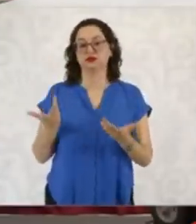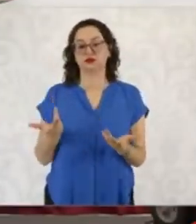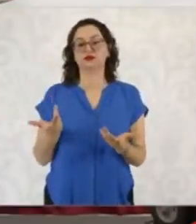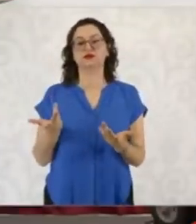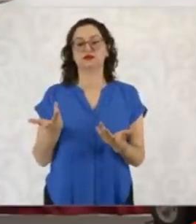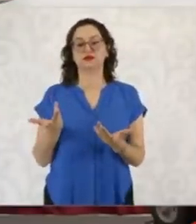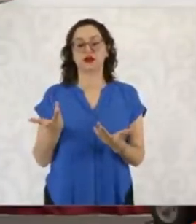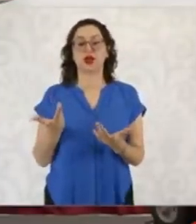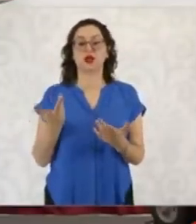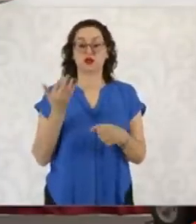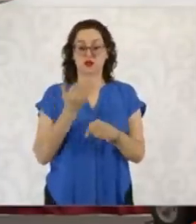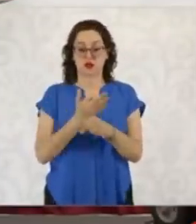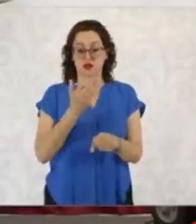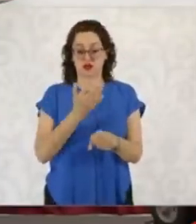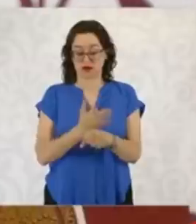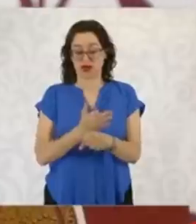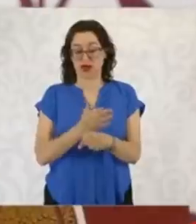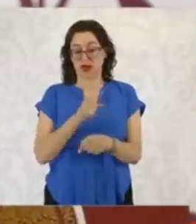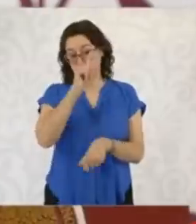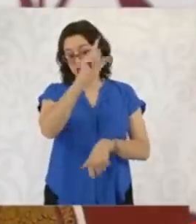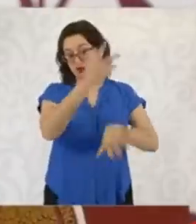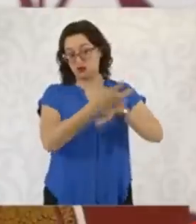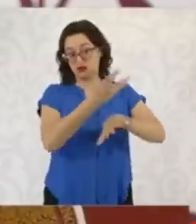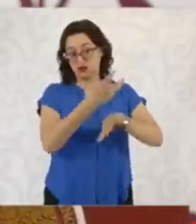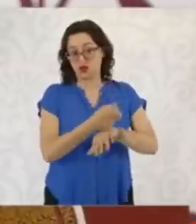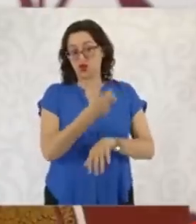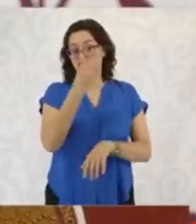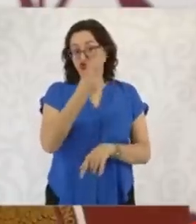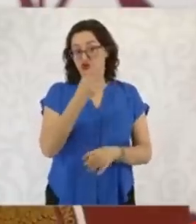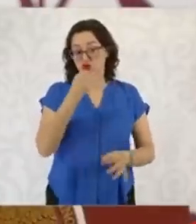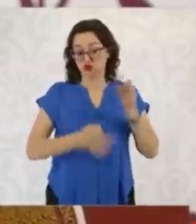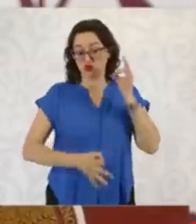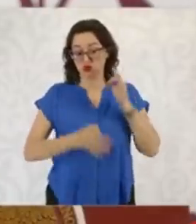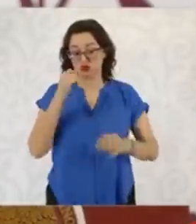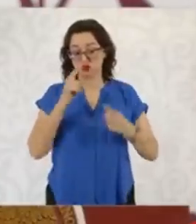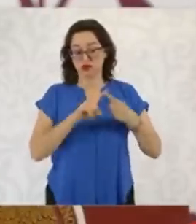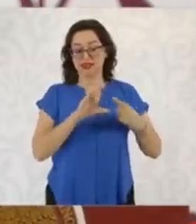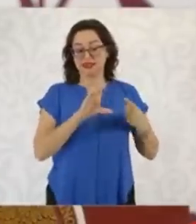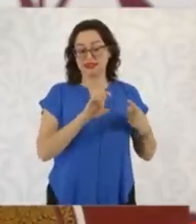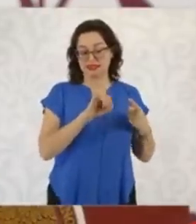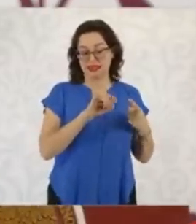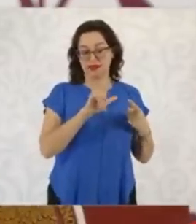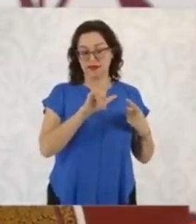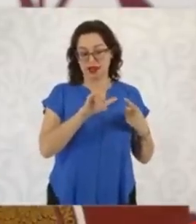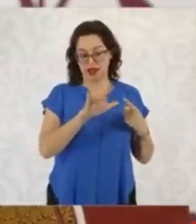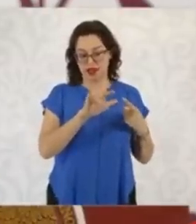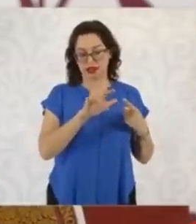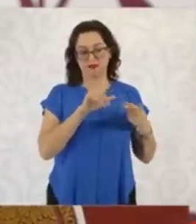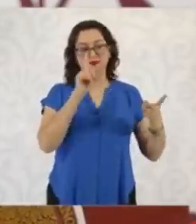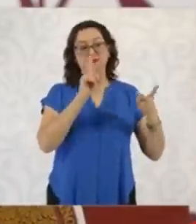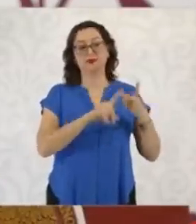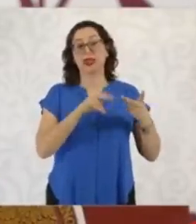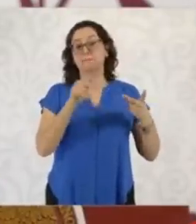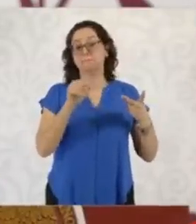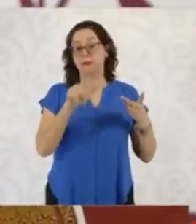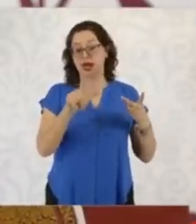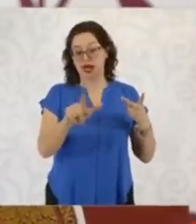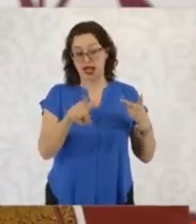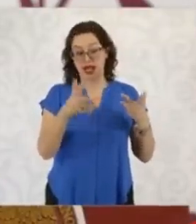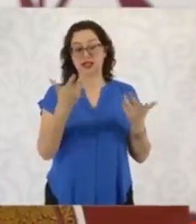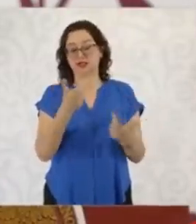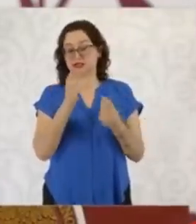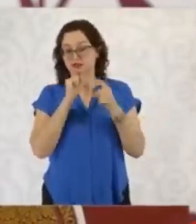proceso civil de Florida, que va muy bien, como ya hemos visto, y en el proceso penal en